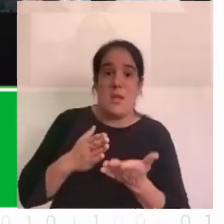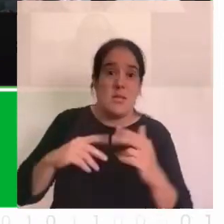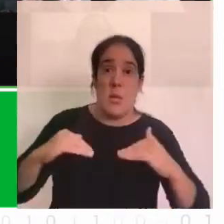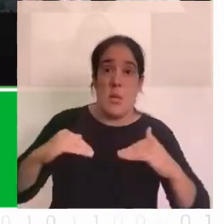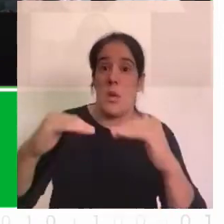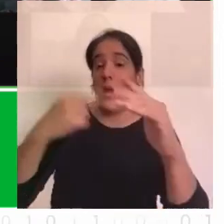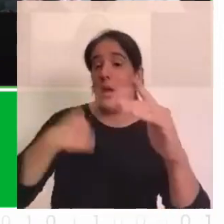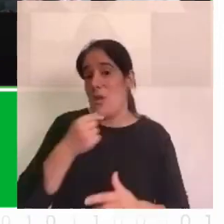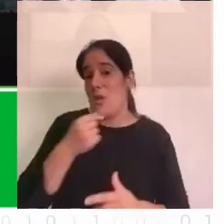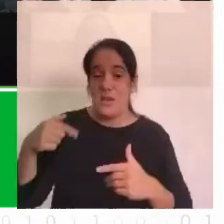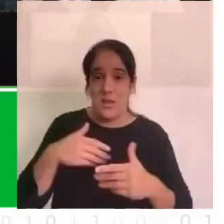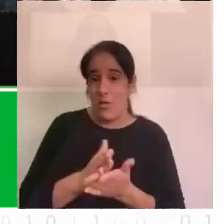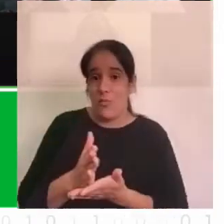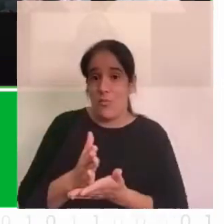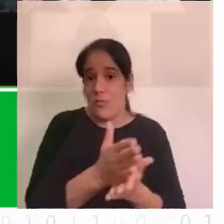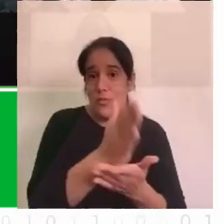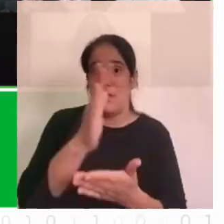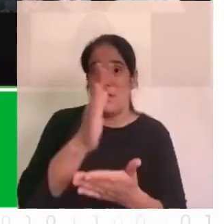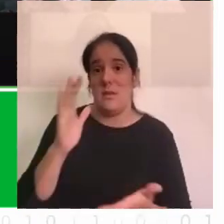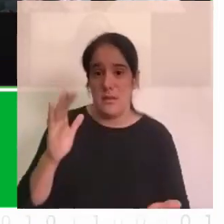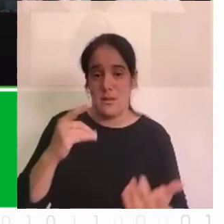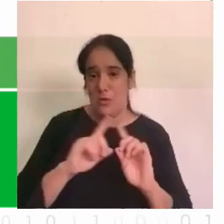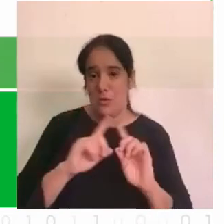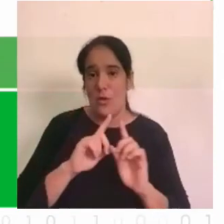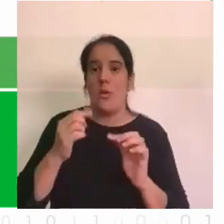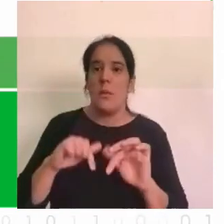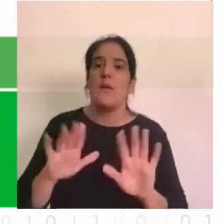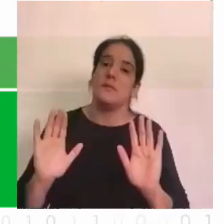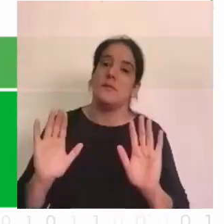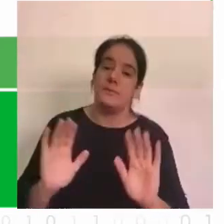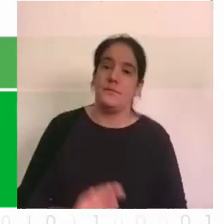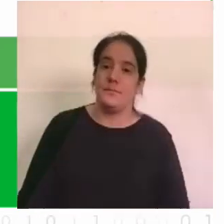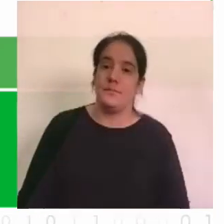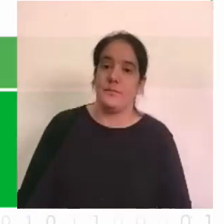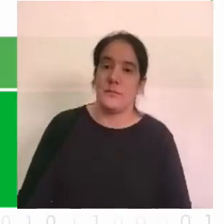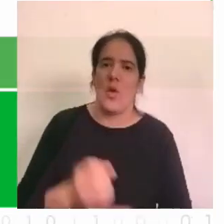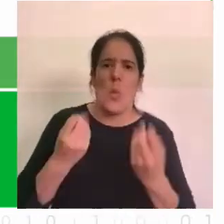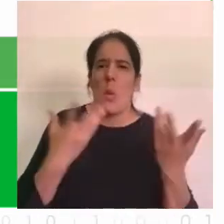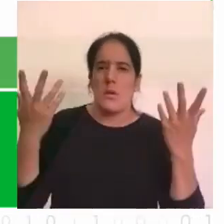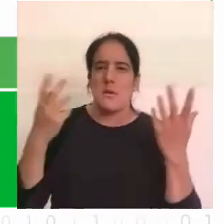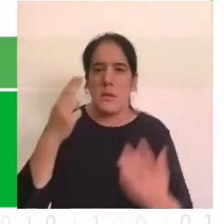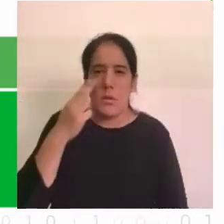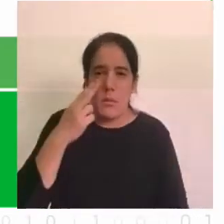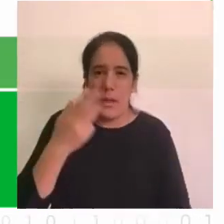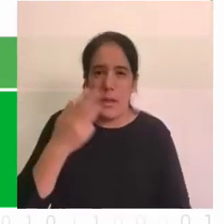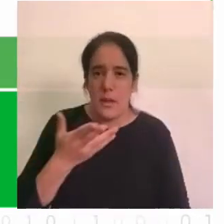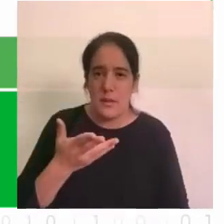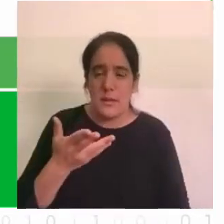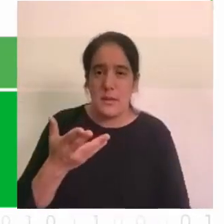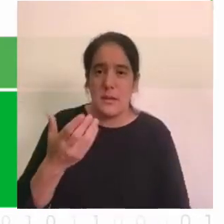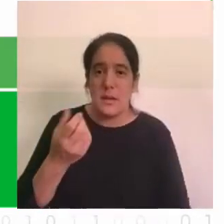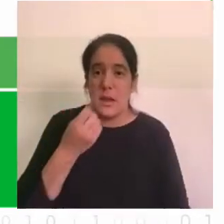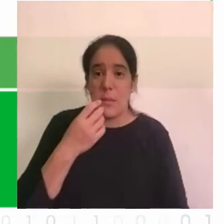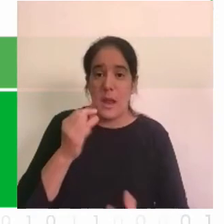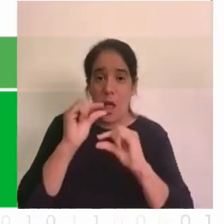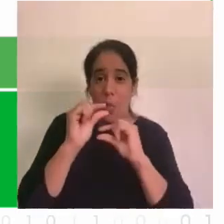neuronales deberían poder capturar esas cosas. ¿Cuál es el tema? Es que para lograr ganar un poquitito en